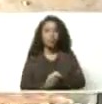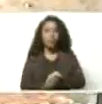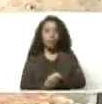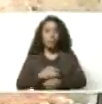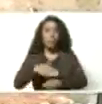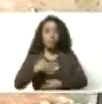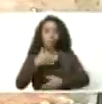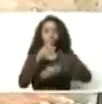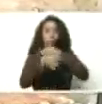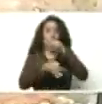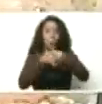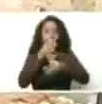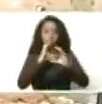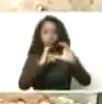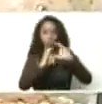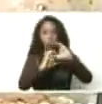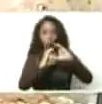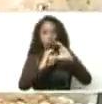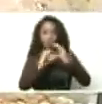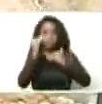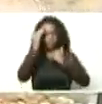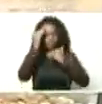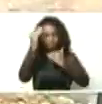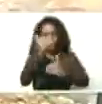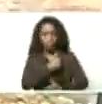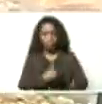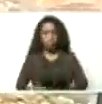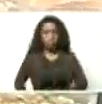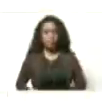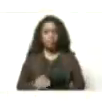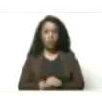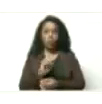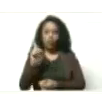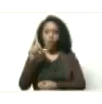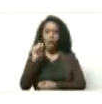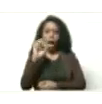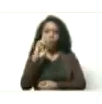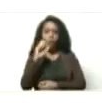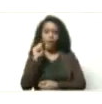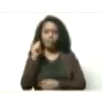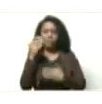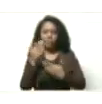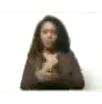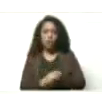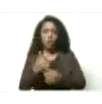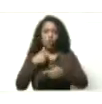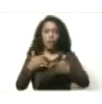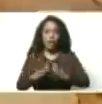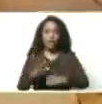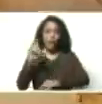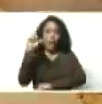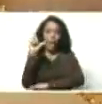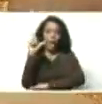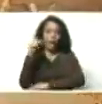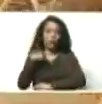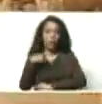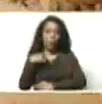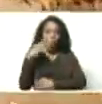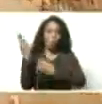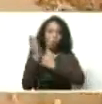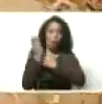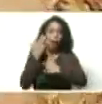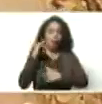lauro cómo empezar mejor saludos presidente de donde eres tú lo juro yo nací en lara me quería en yaracuy y ahorita estoy en